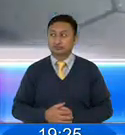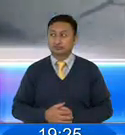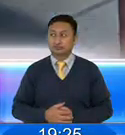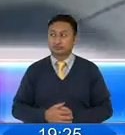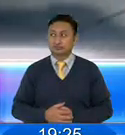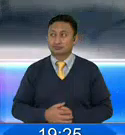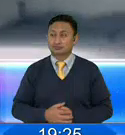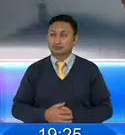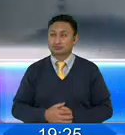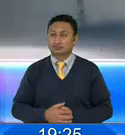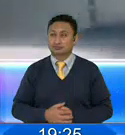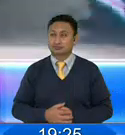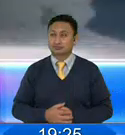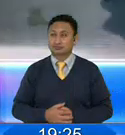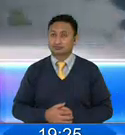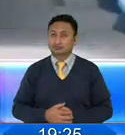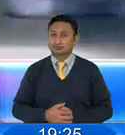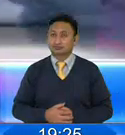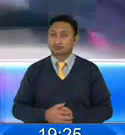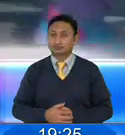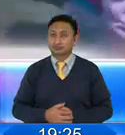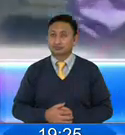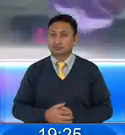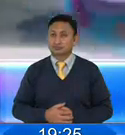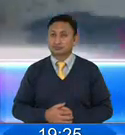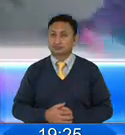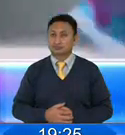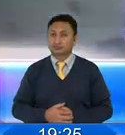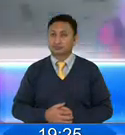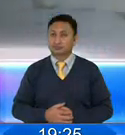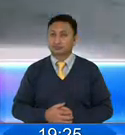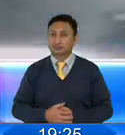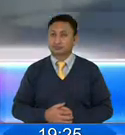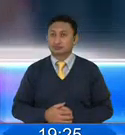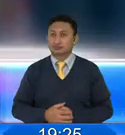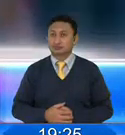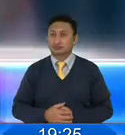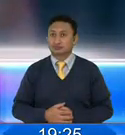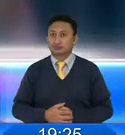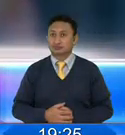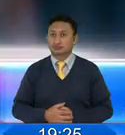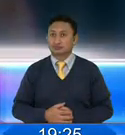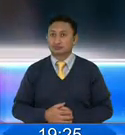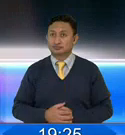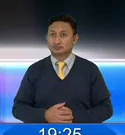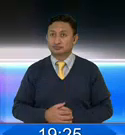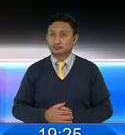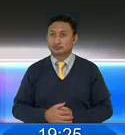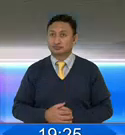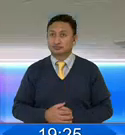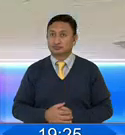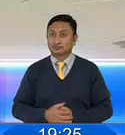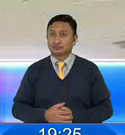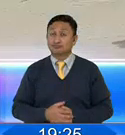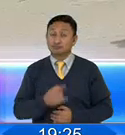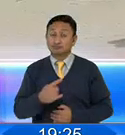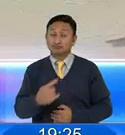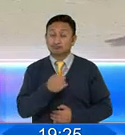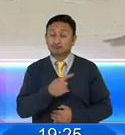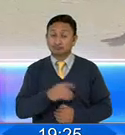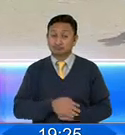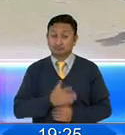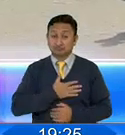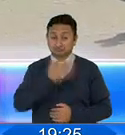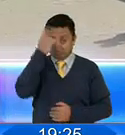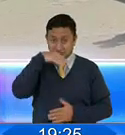a veces me canso de ser un ciudadano ellas no están aquí porque